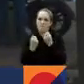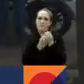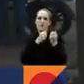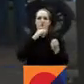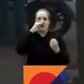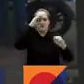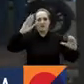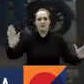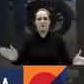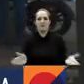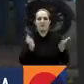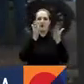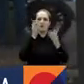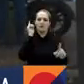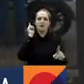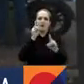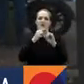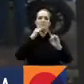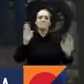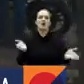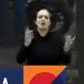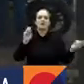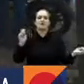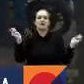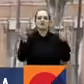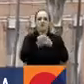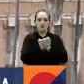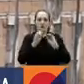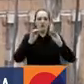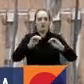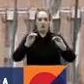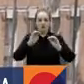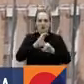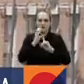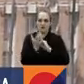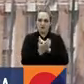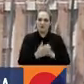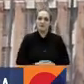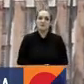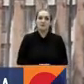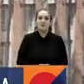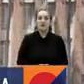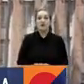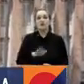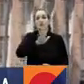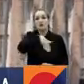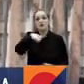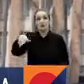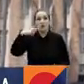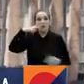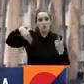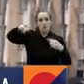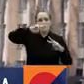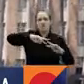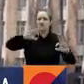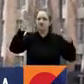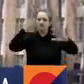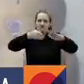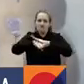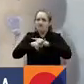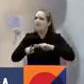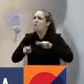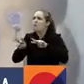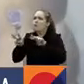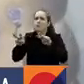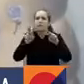la apuesta a una transformación educativa y cultural. El Museo de Antioquia es uno de los mejores espacios para admirar la